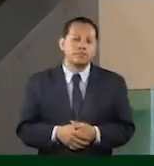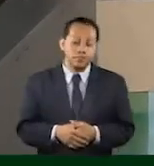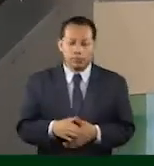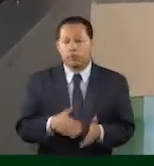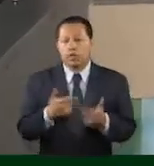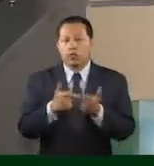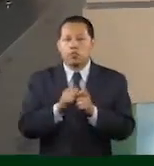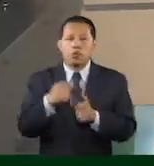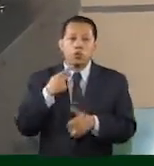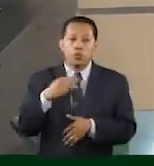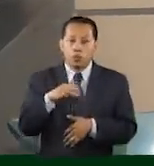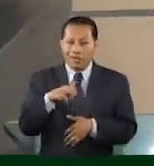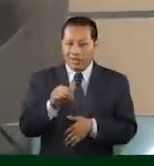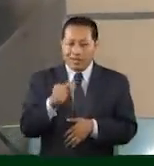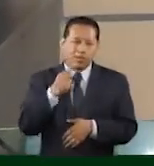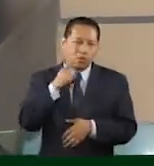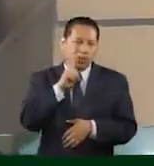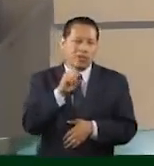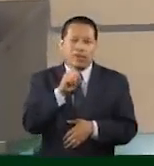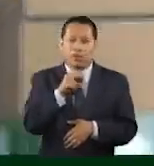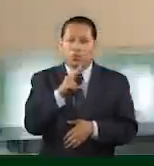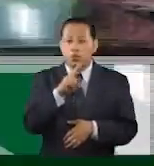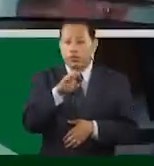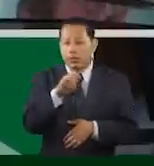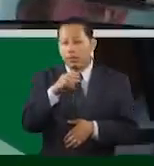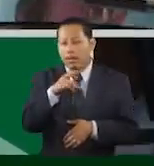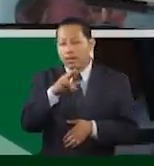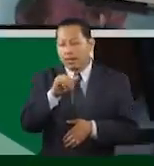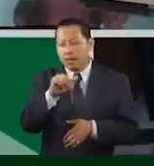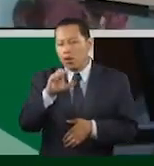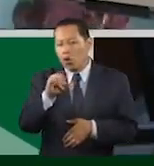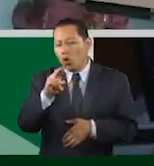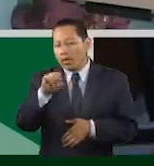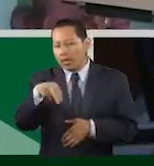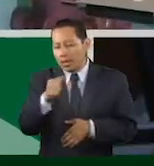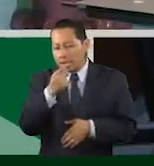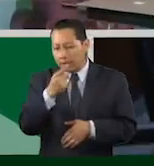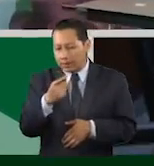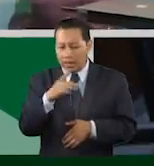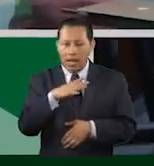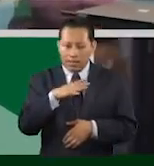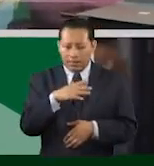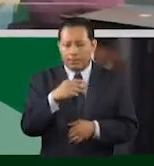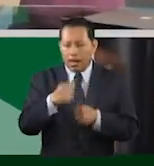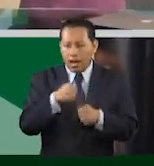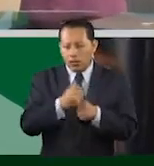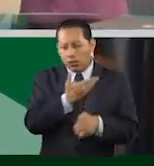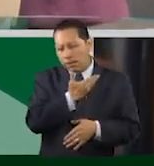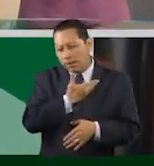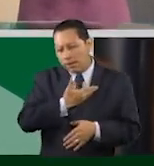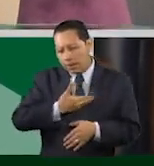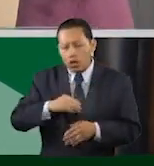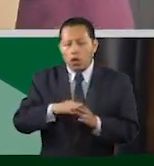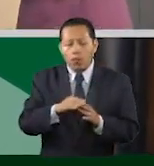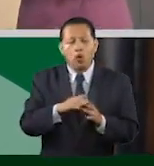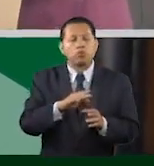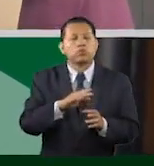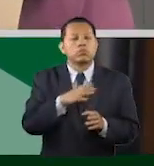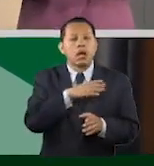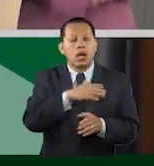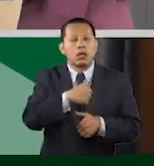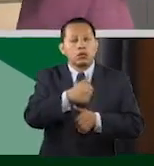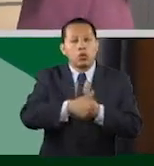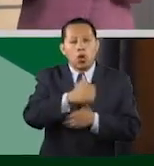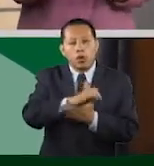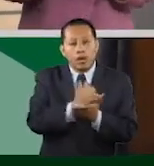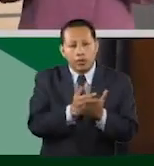Por la bancada de Morena, la diputada Dulce María Corina destacó el incremento observado en los últimos años de las licitaciones públicas y la